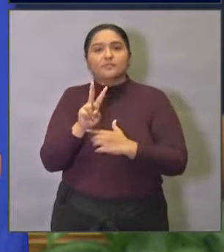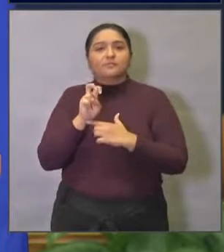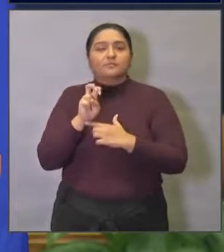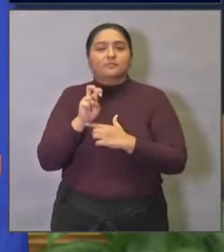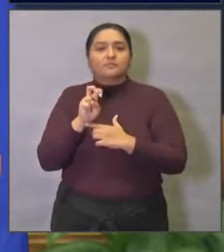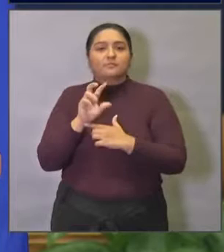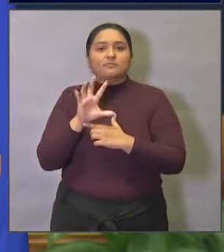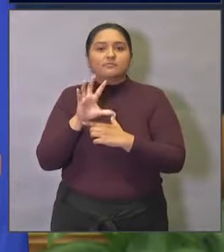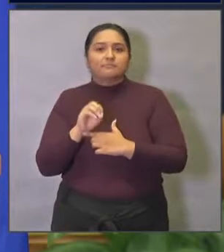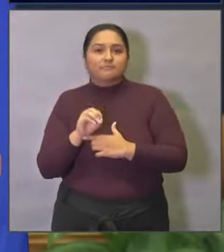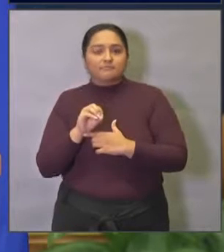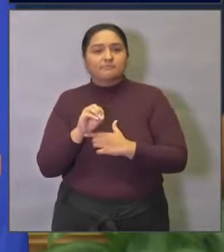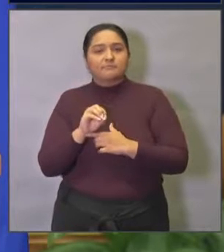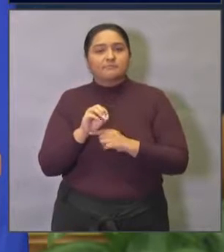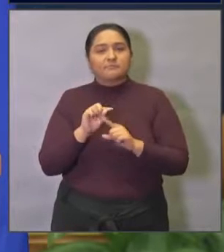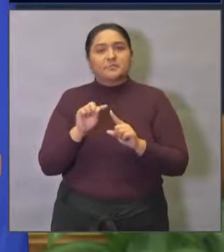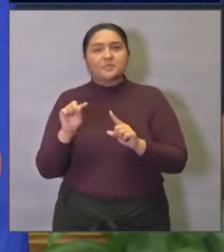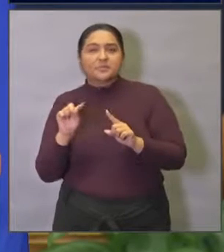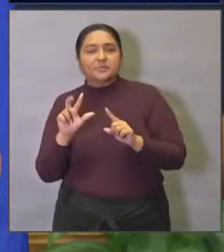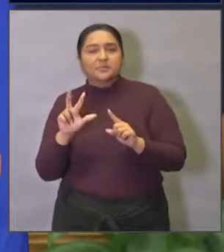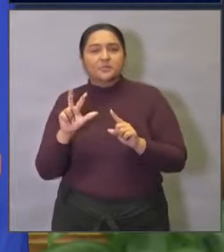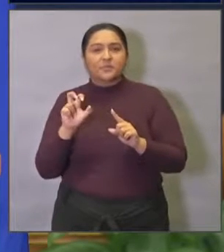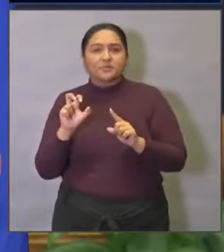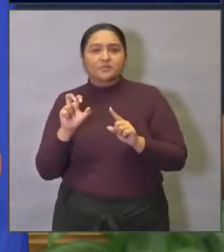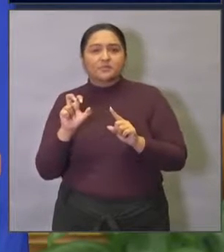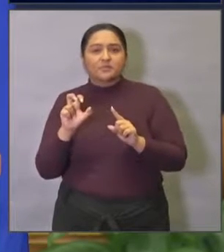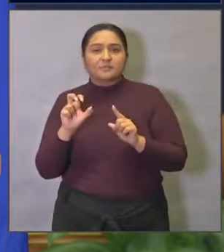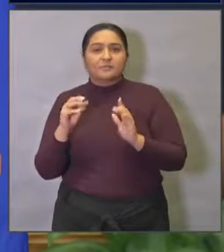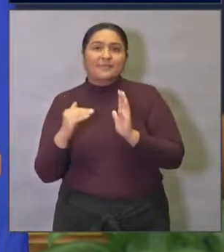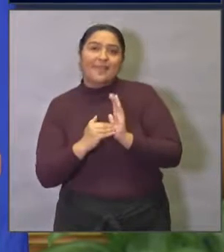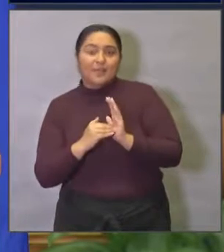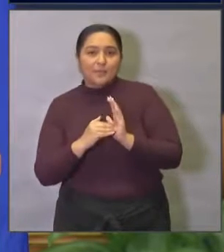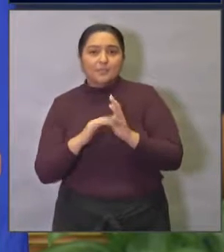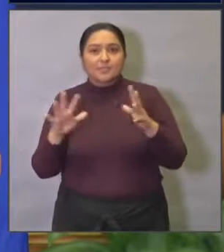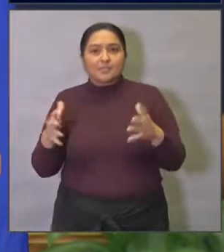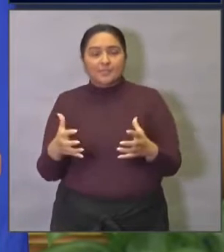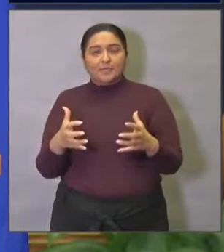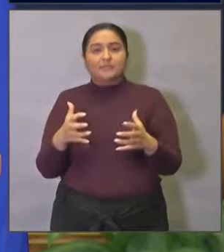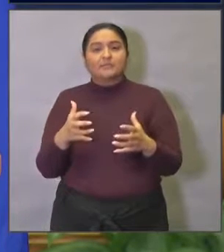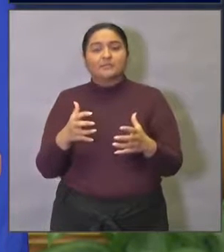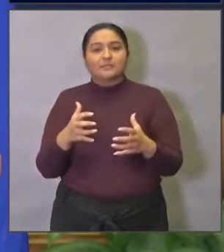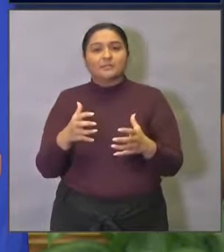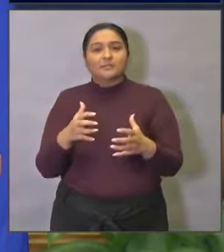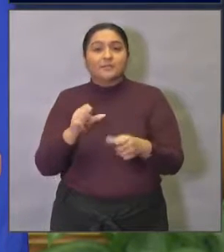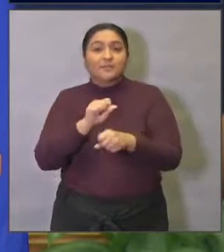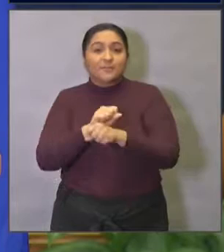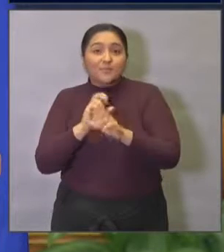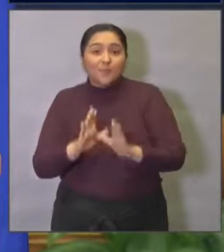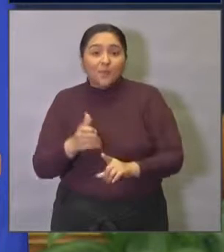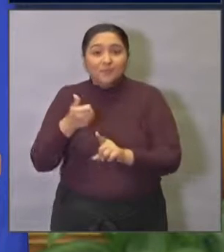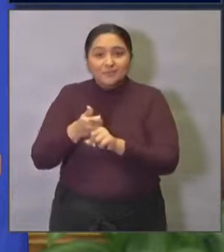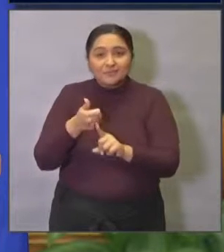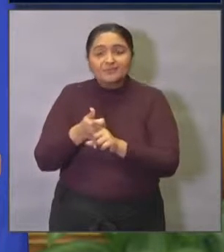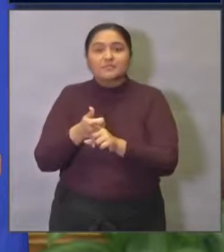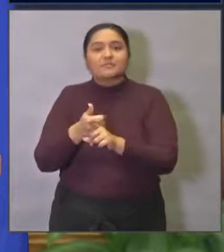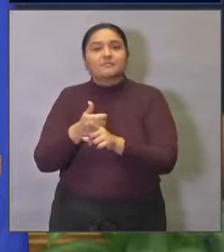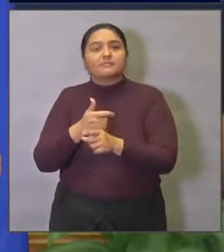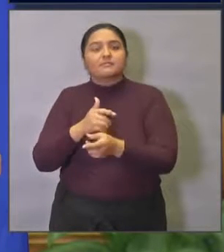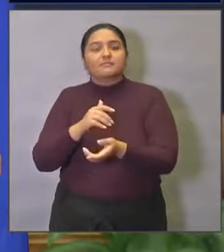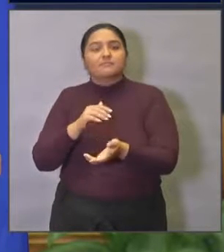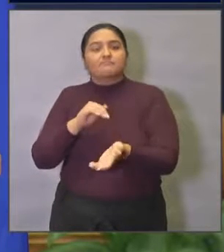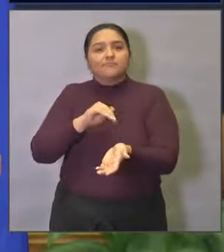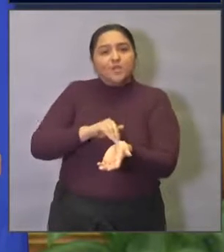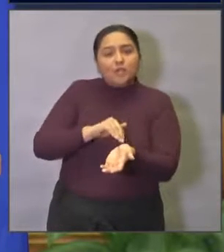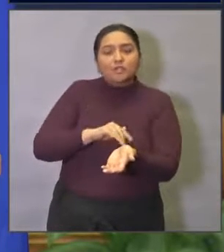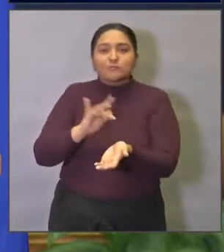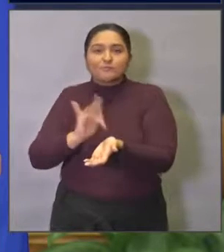250 hasta 300,000 proveedores de atención médica, trabajadores médicos de